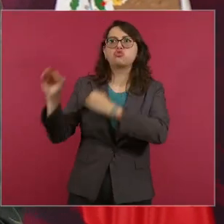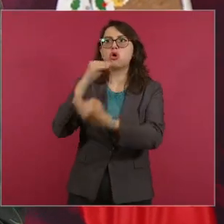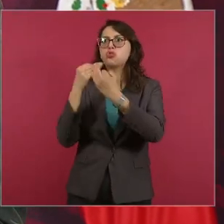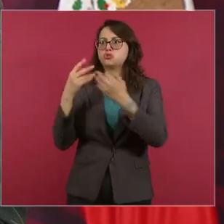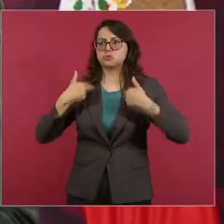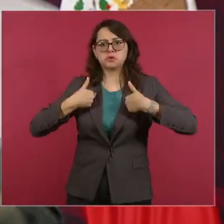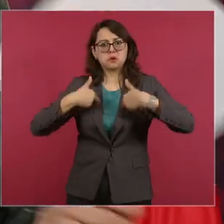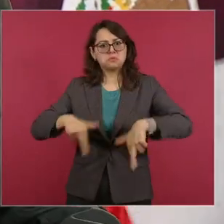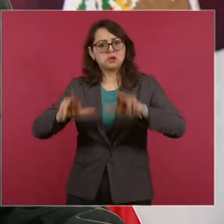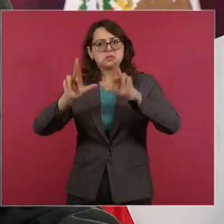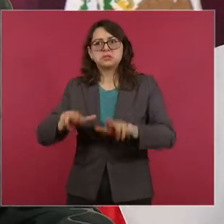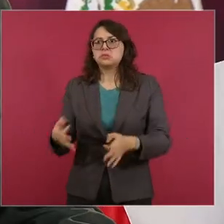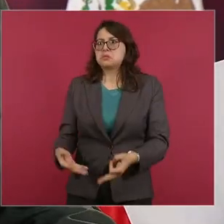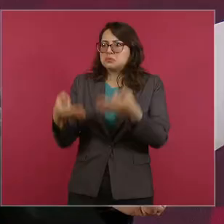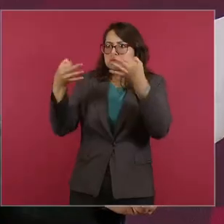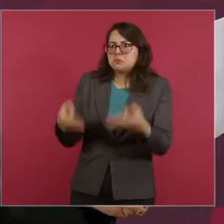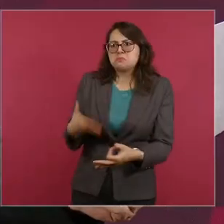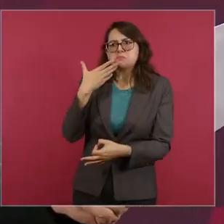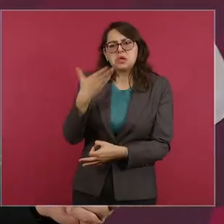y ahí